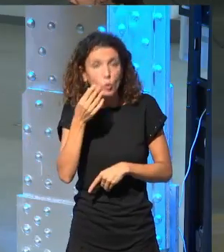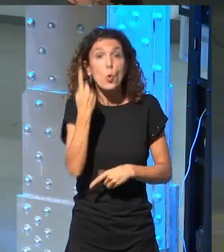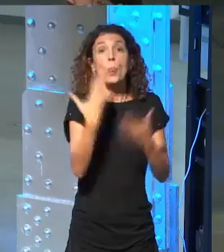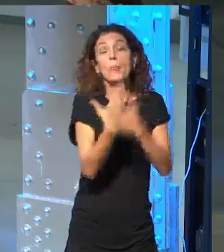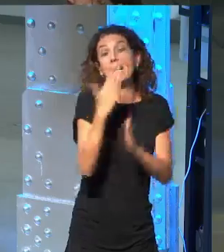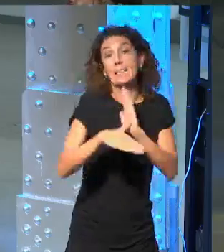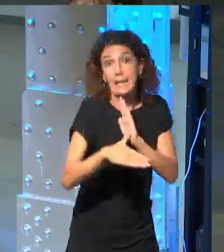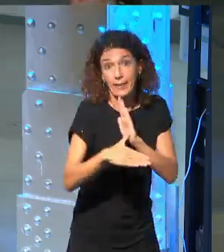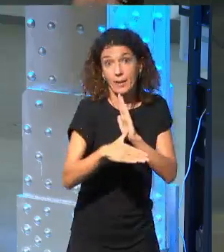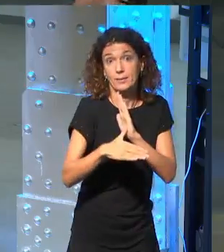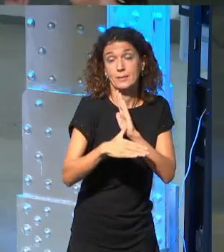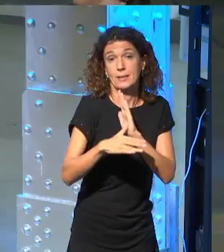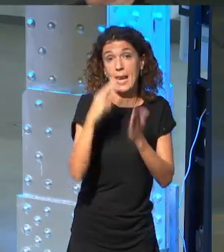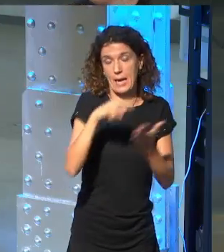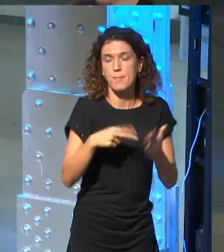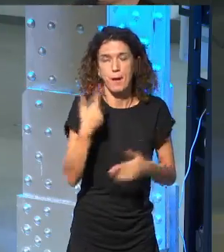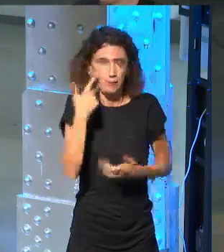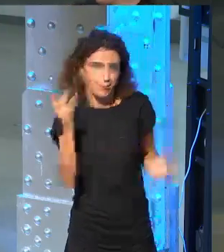tarde.